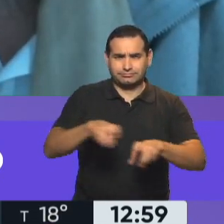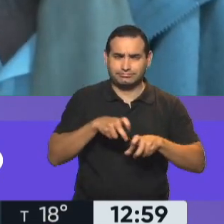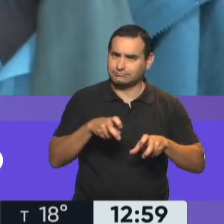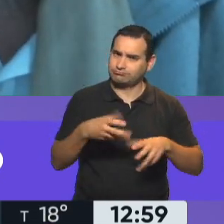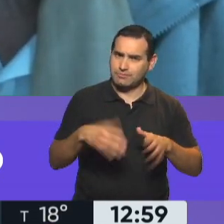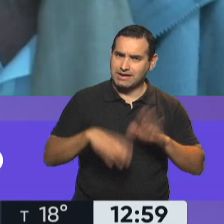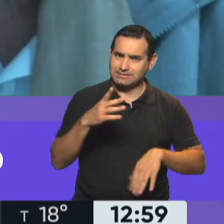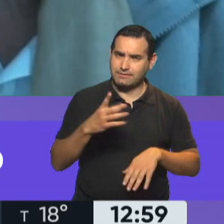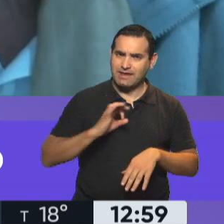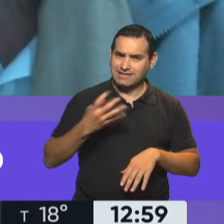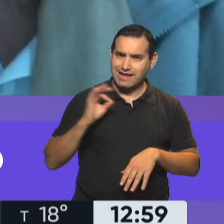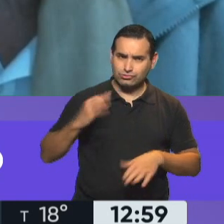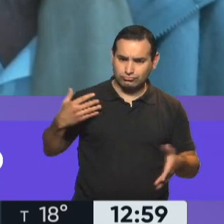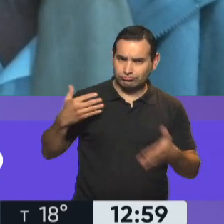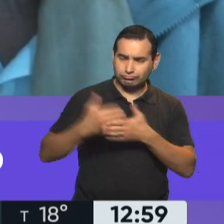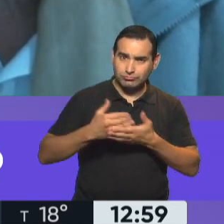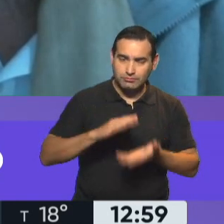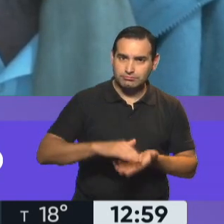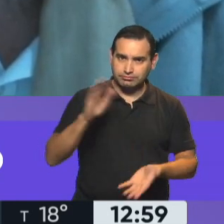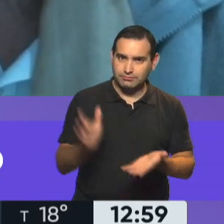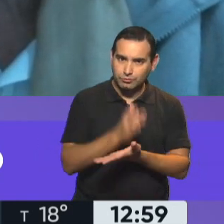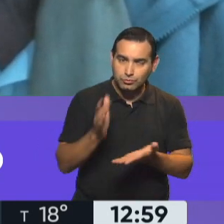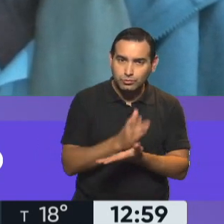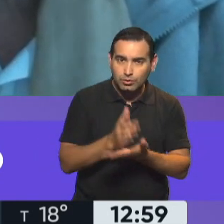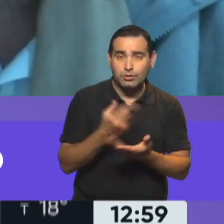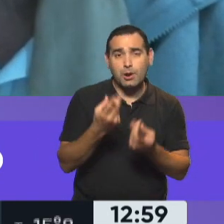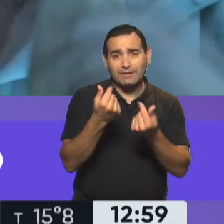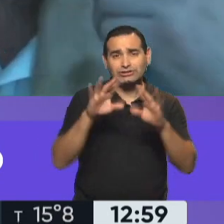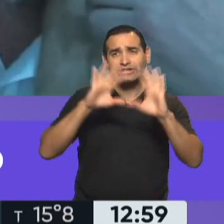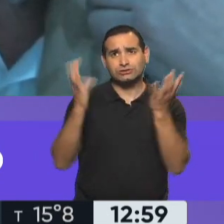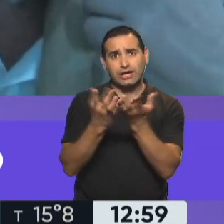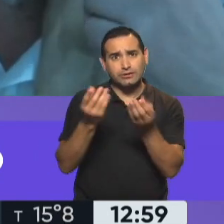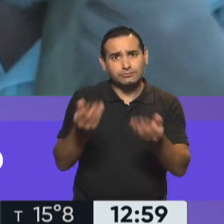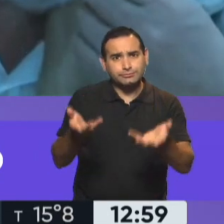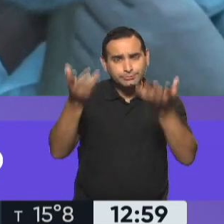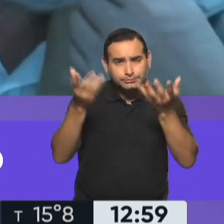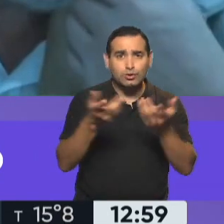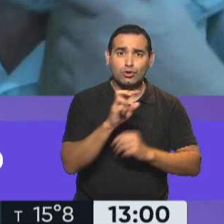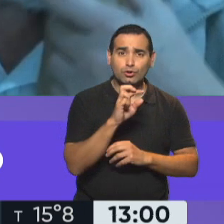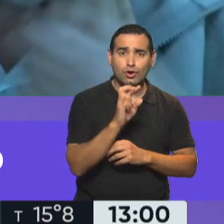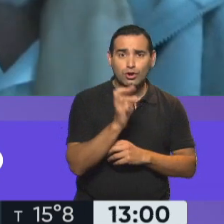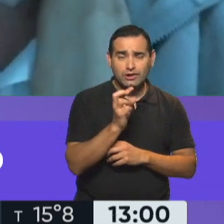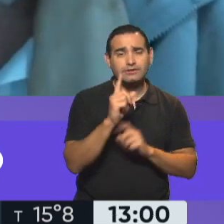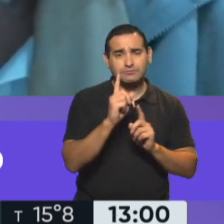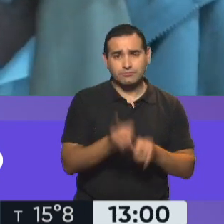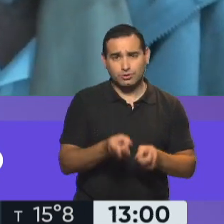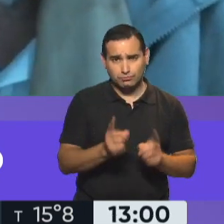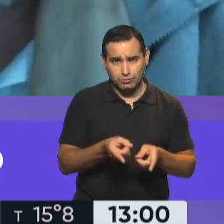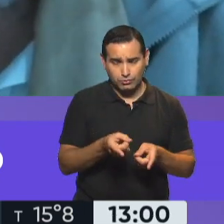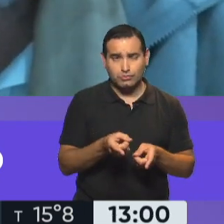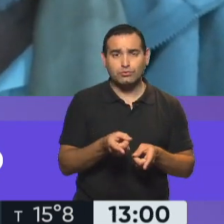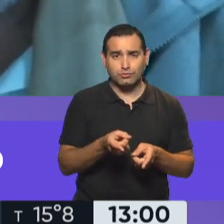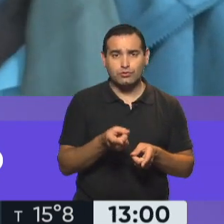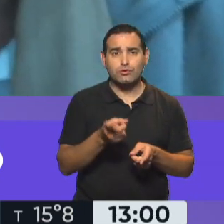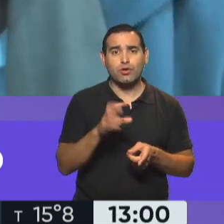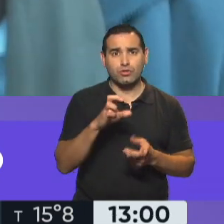una composición con varios factores que hacen posible eso, los precios internacionales muy altos, un dólar que ha acompañado, inclusive